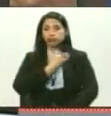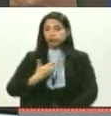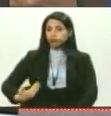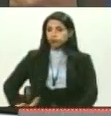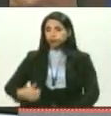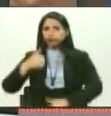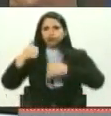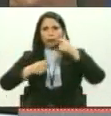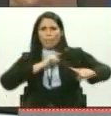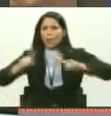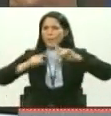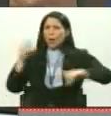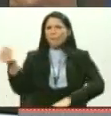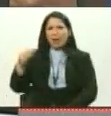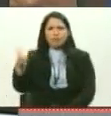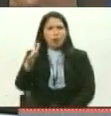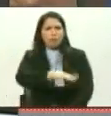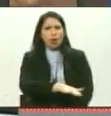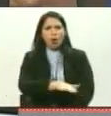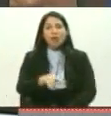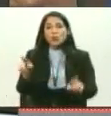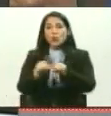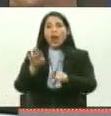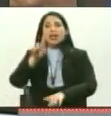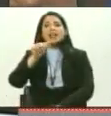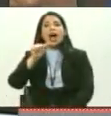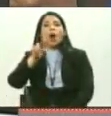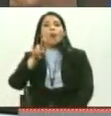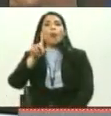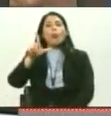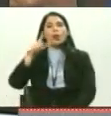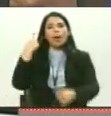en cuyo mandato hubiese más asesinato que en el de raúl leoni